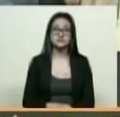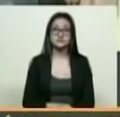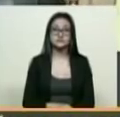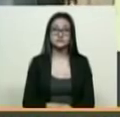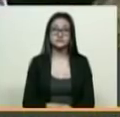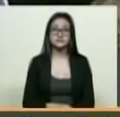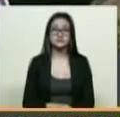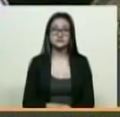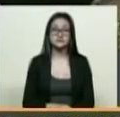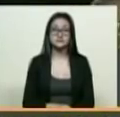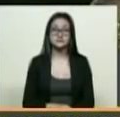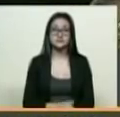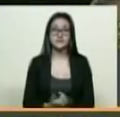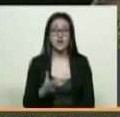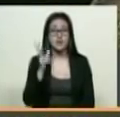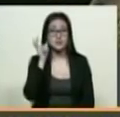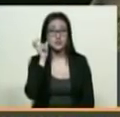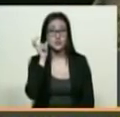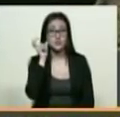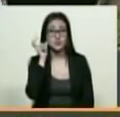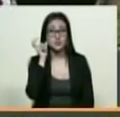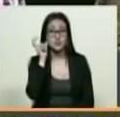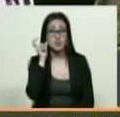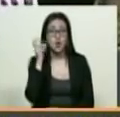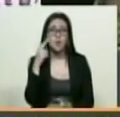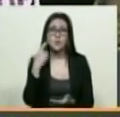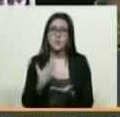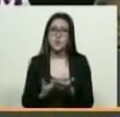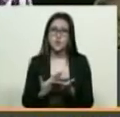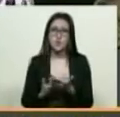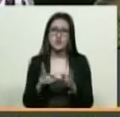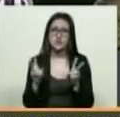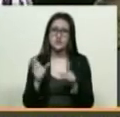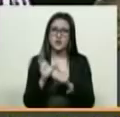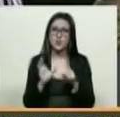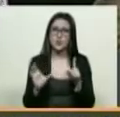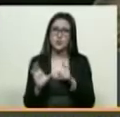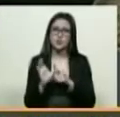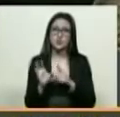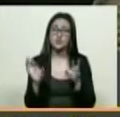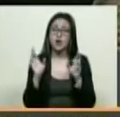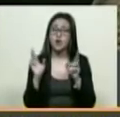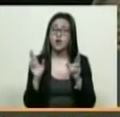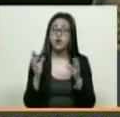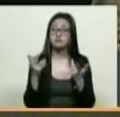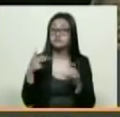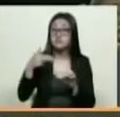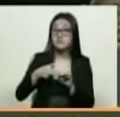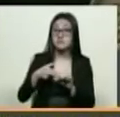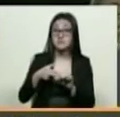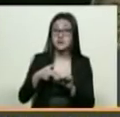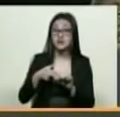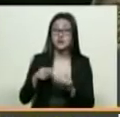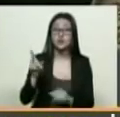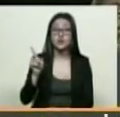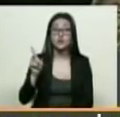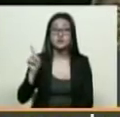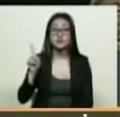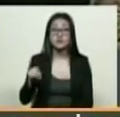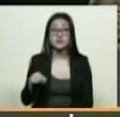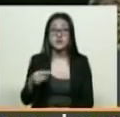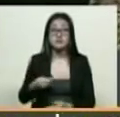Y hemos escuchado la propuesta de compañeros del área de la cultura que nos plantean que además del petro también puede